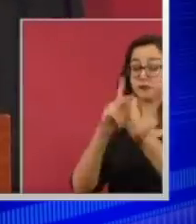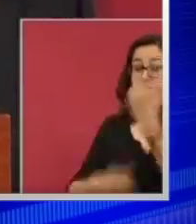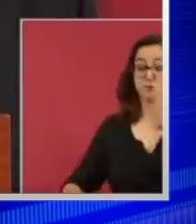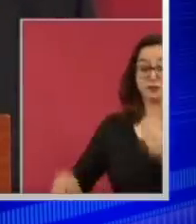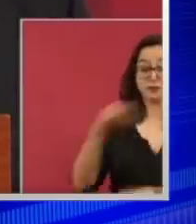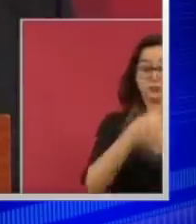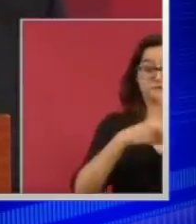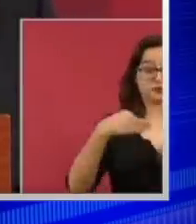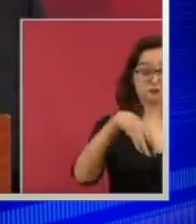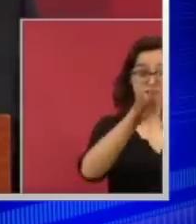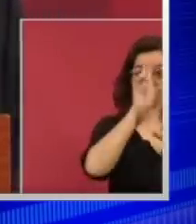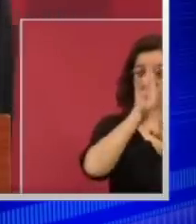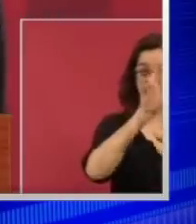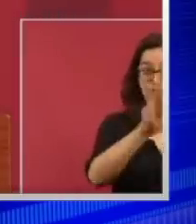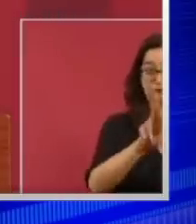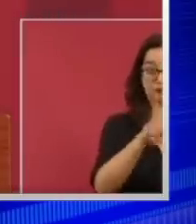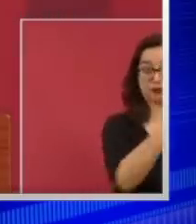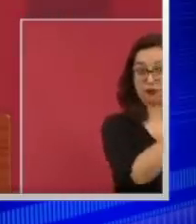no es colonia